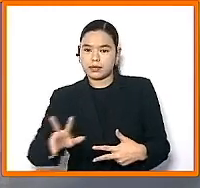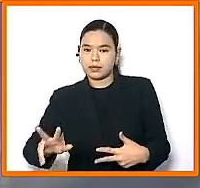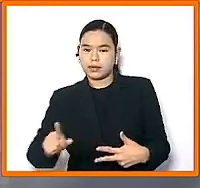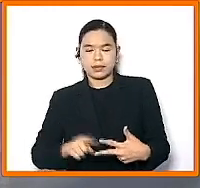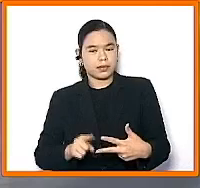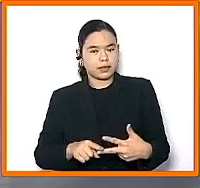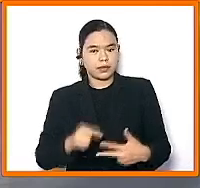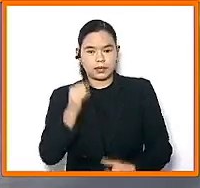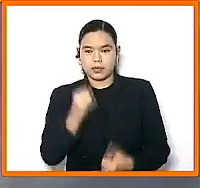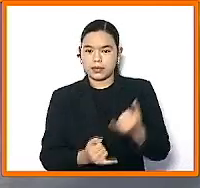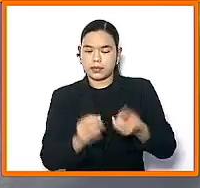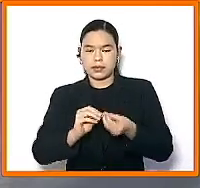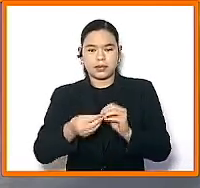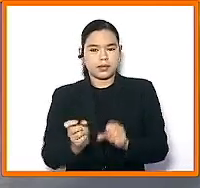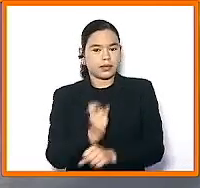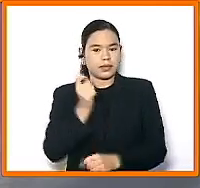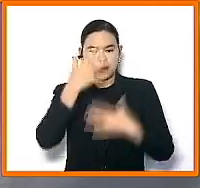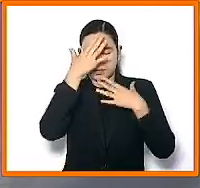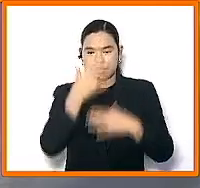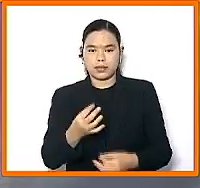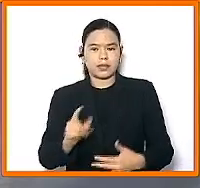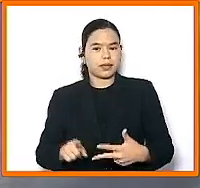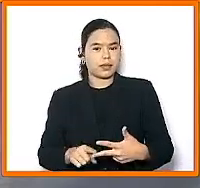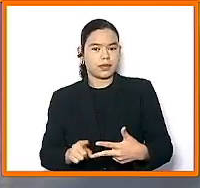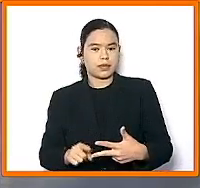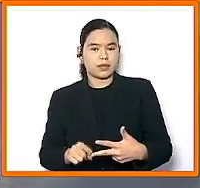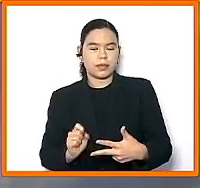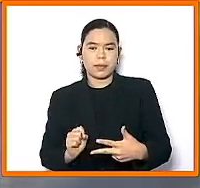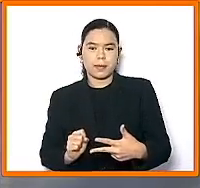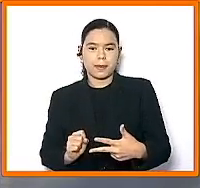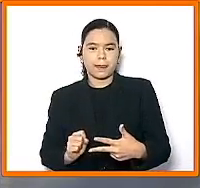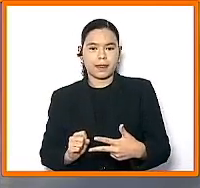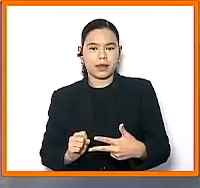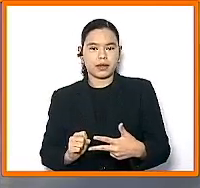43. Tercer y último número decisivo,